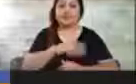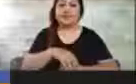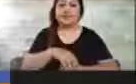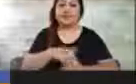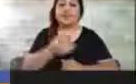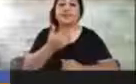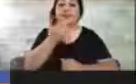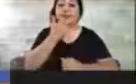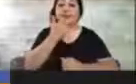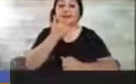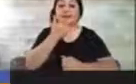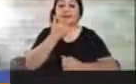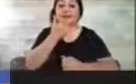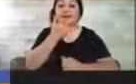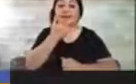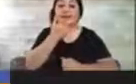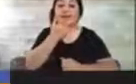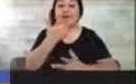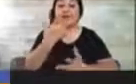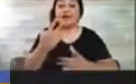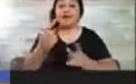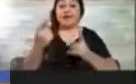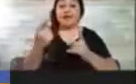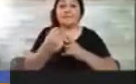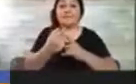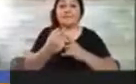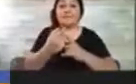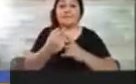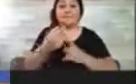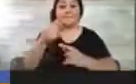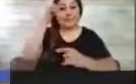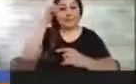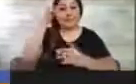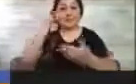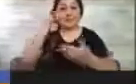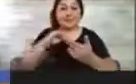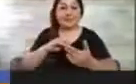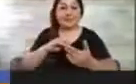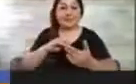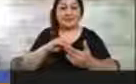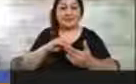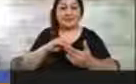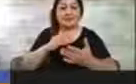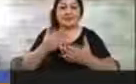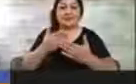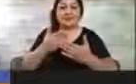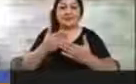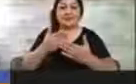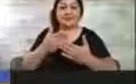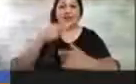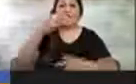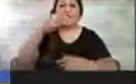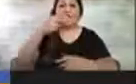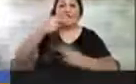respecto a la terminología correcta, perdón, me he pasado, respecto a los hashtags,